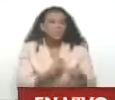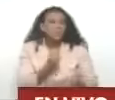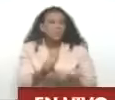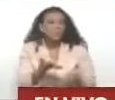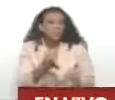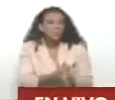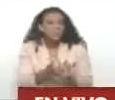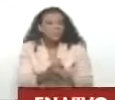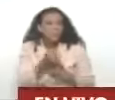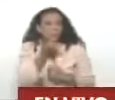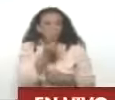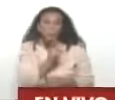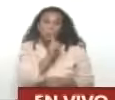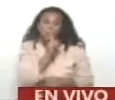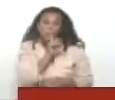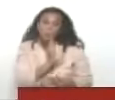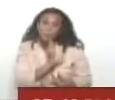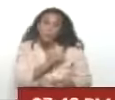Porque